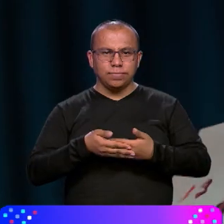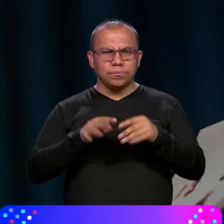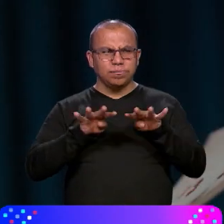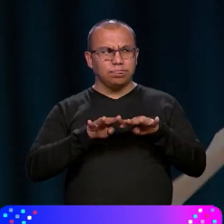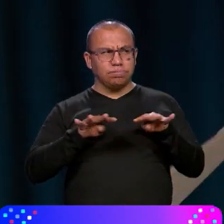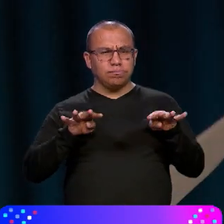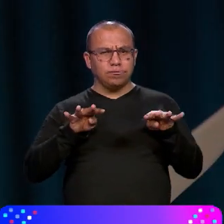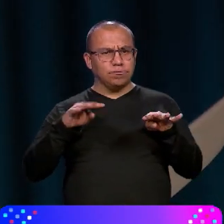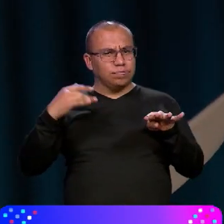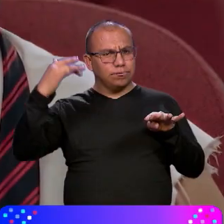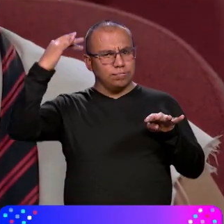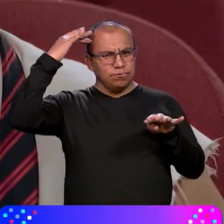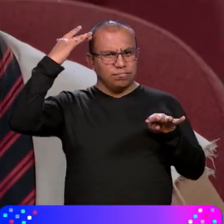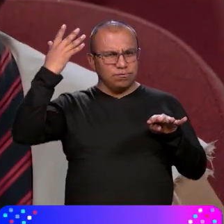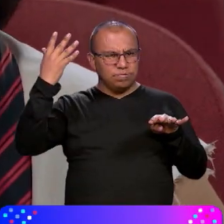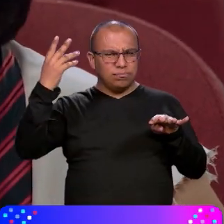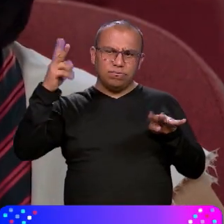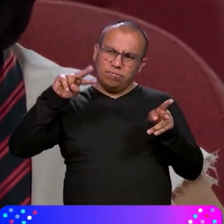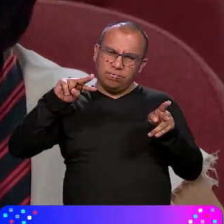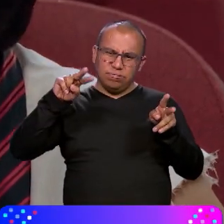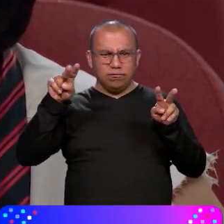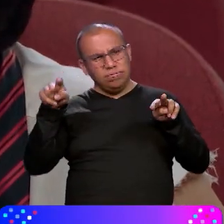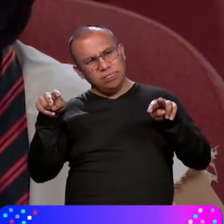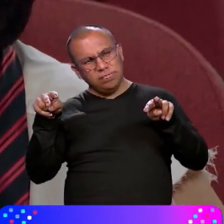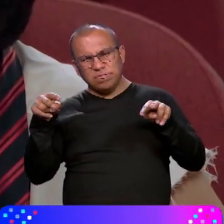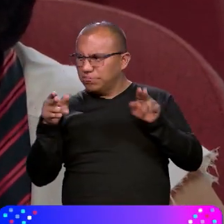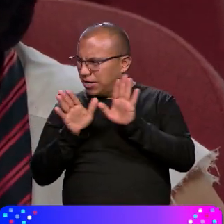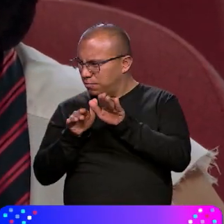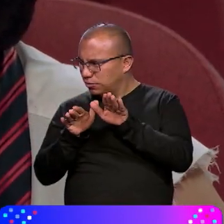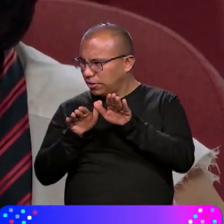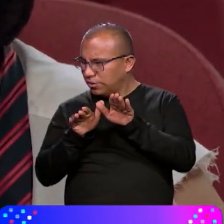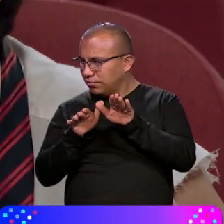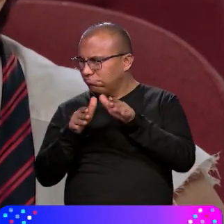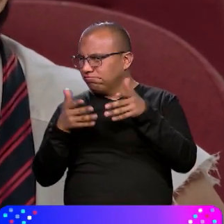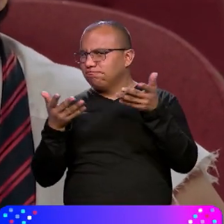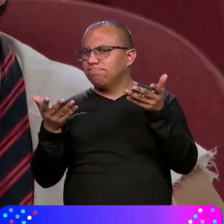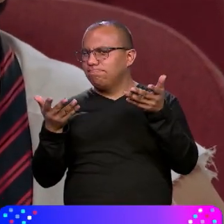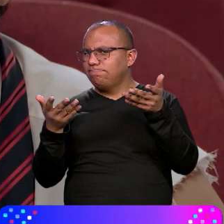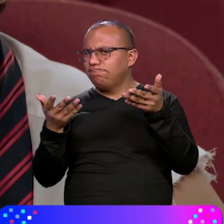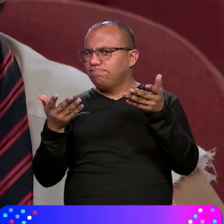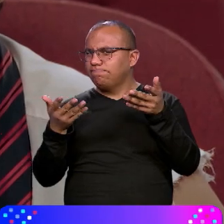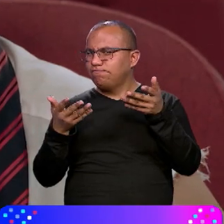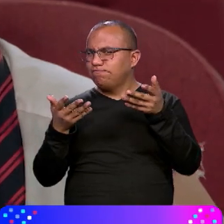Sí. ¿Morfo? ¿Mariposa?